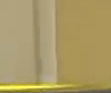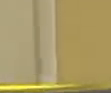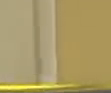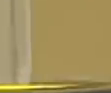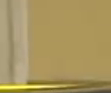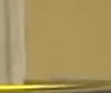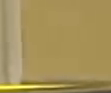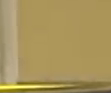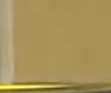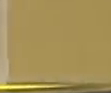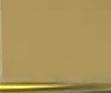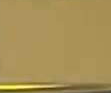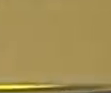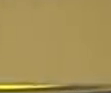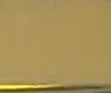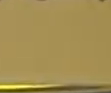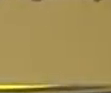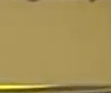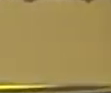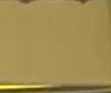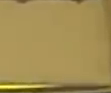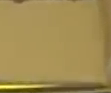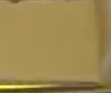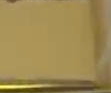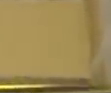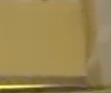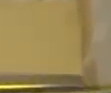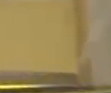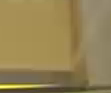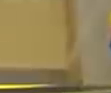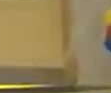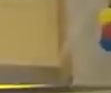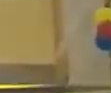usted, la compatriota Yoseli Campo.